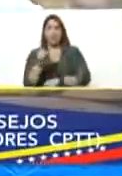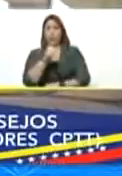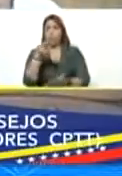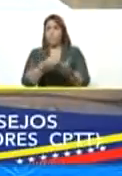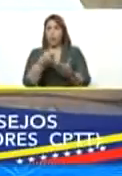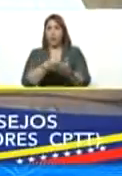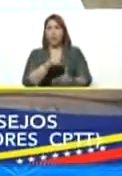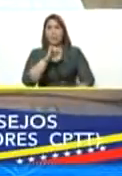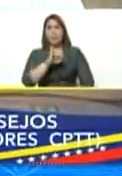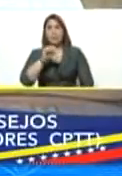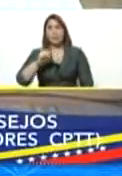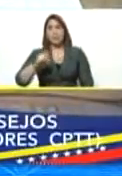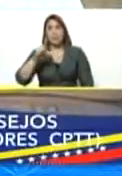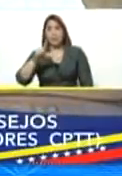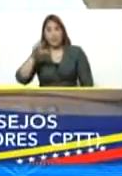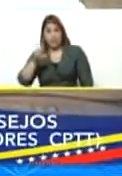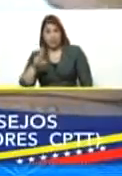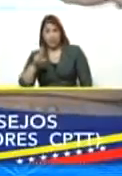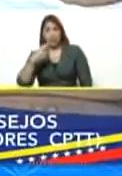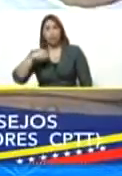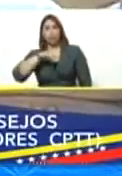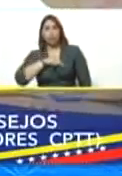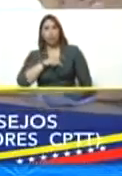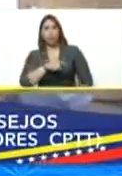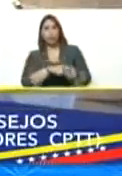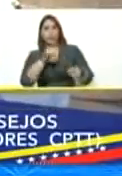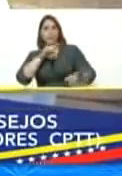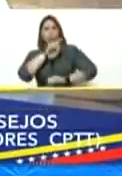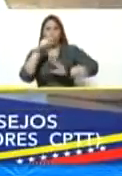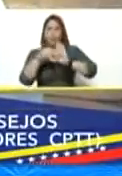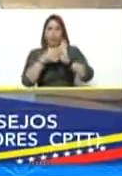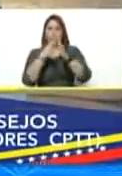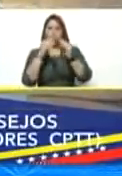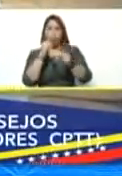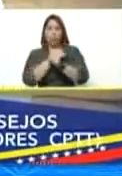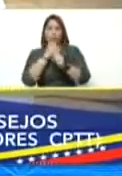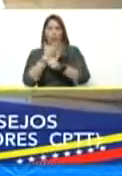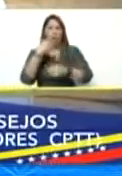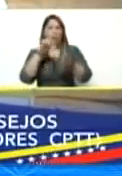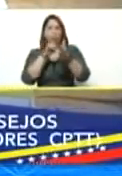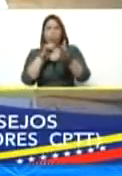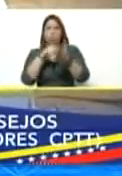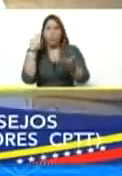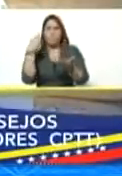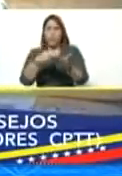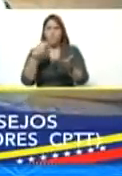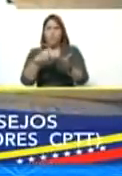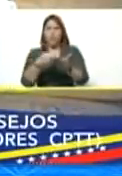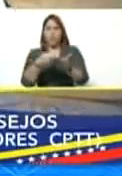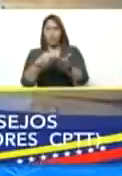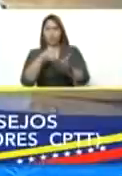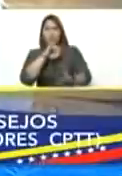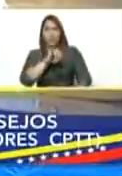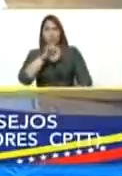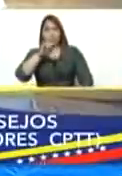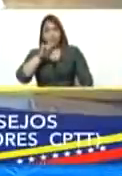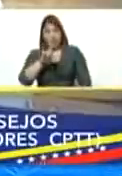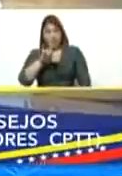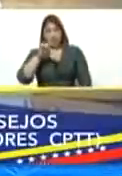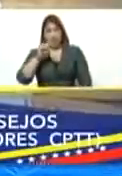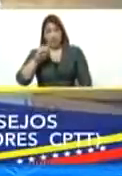sobre la renta porque le damos una excepción general. Pero ¿para dónde van los impuestos que los empresarios